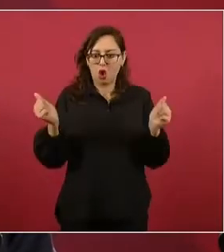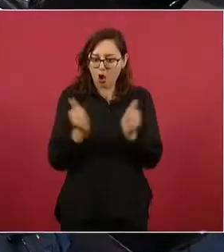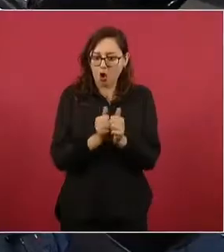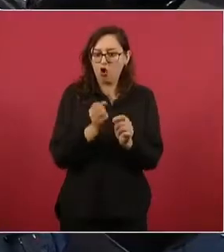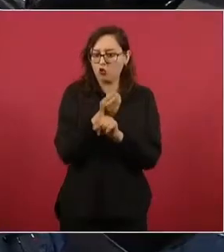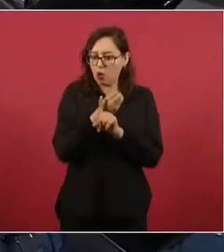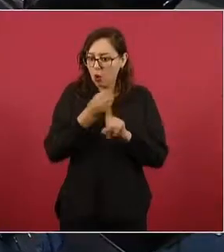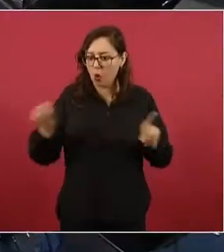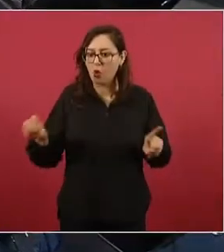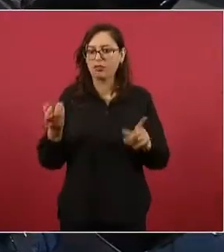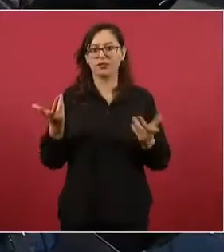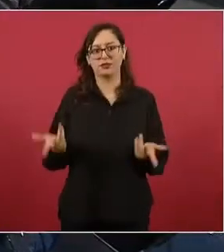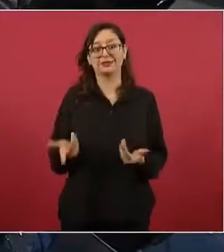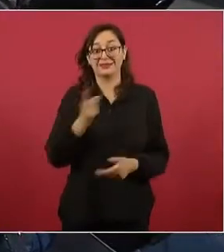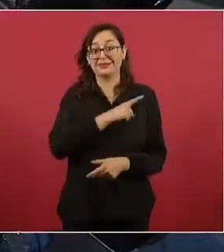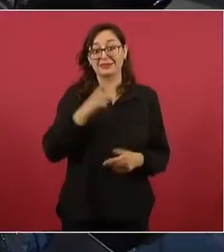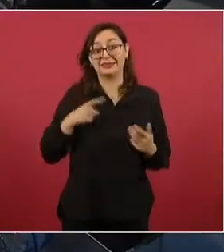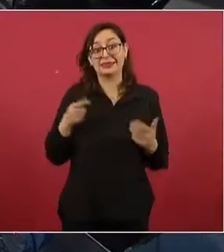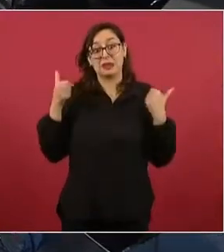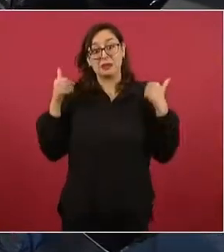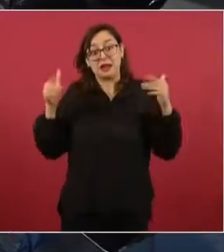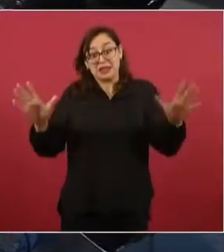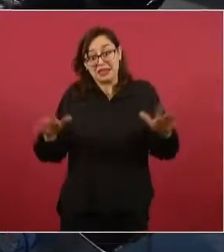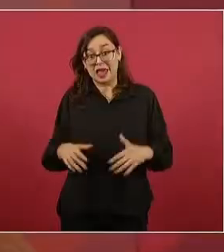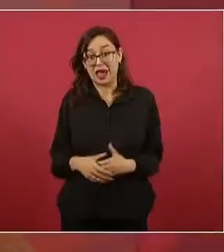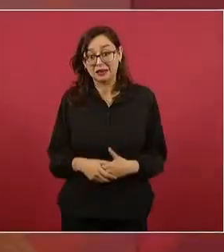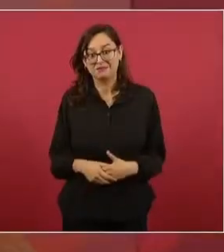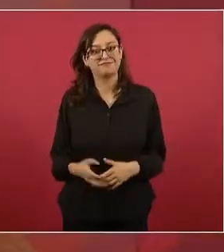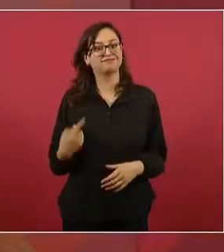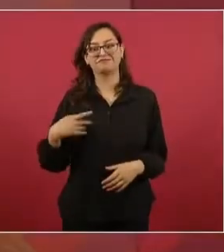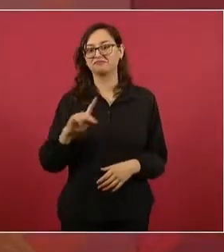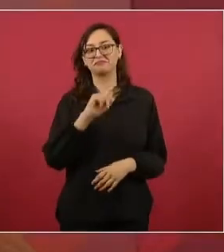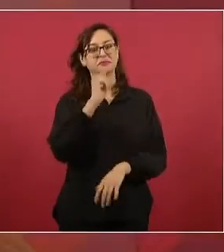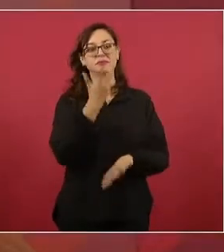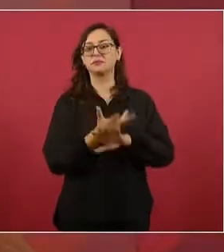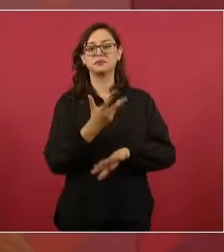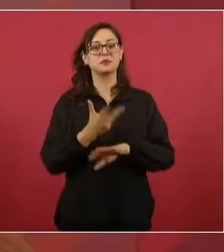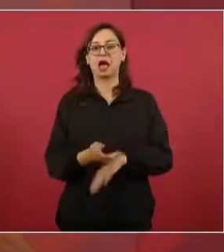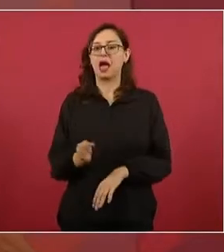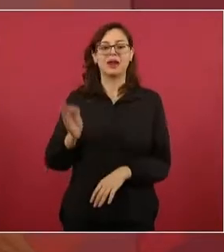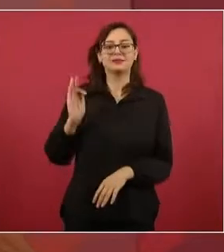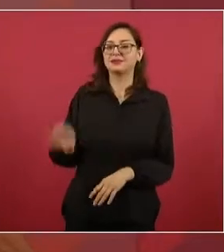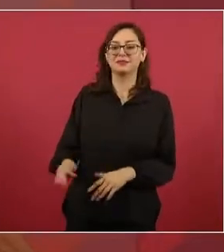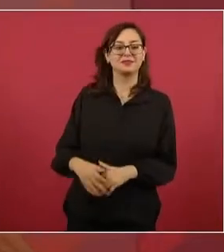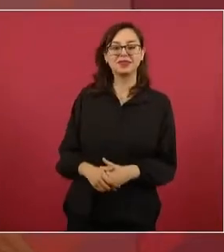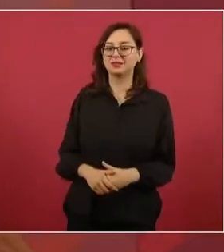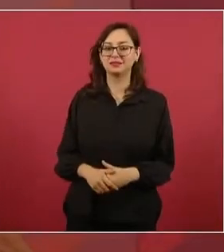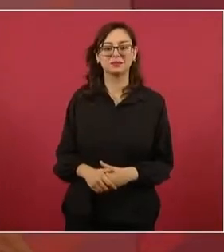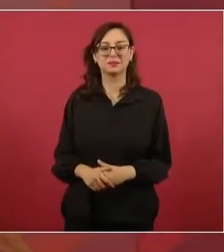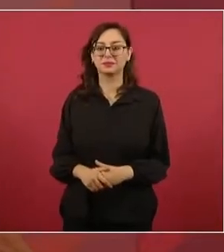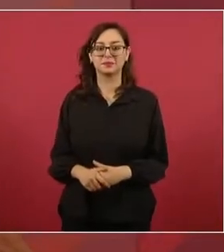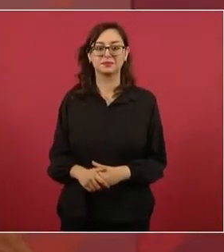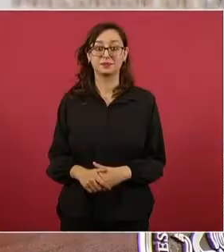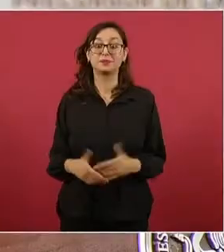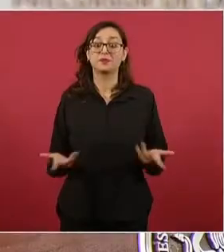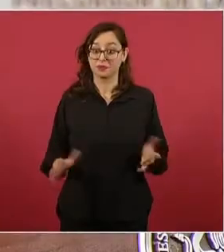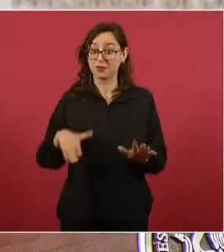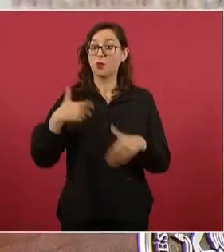Unidos, pero no aceptan, y a eso voy a convencerlos,